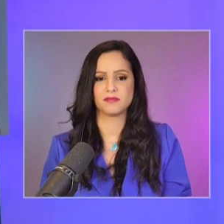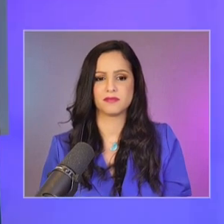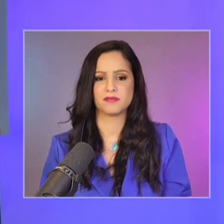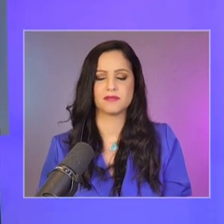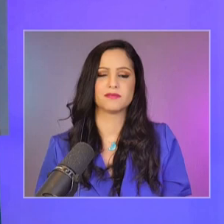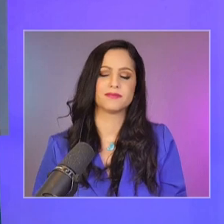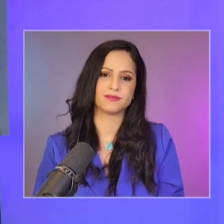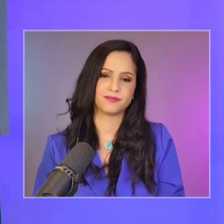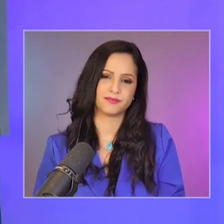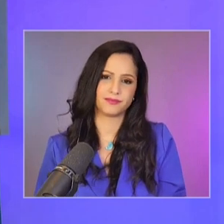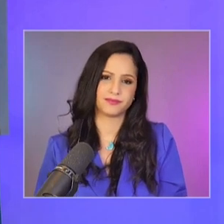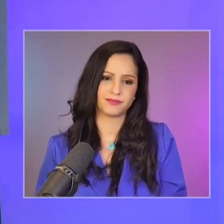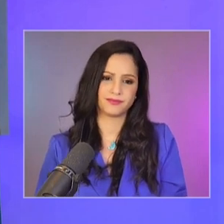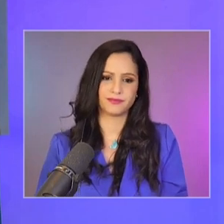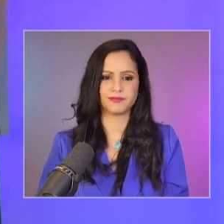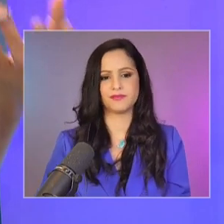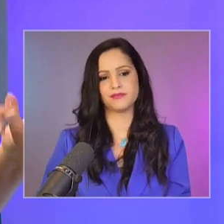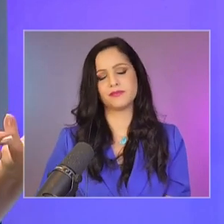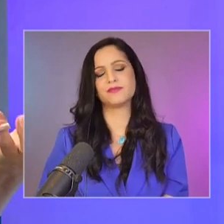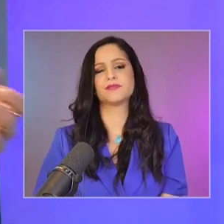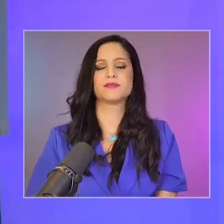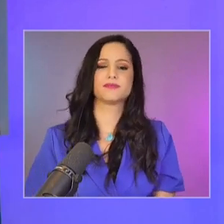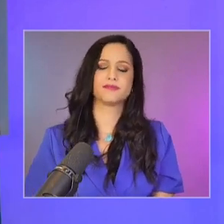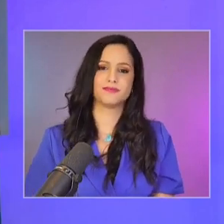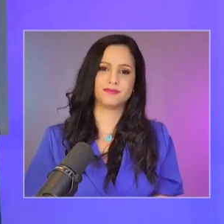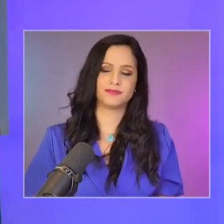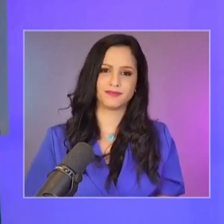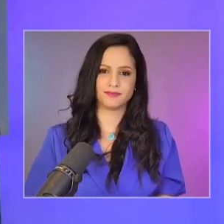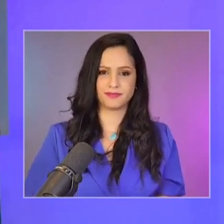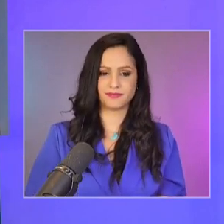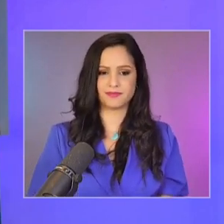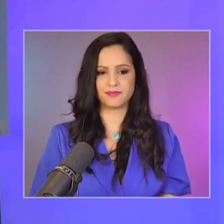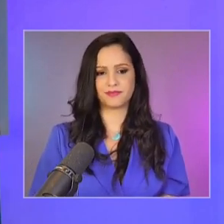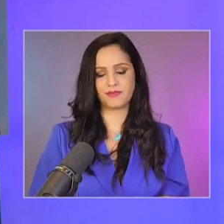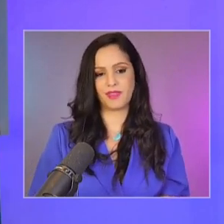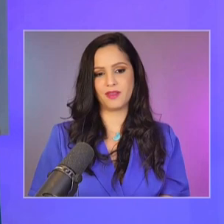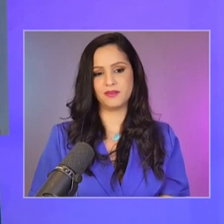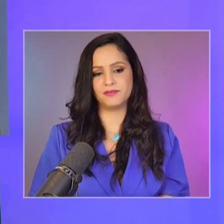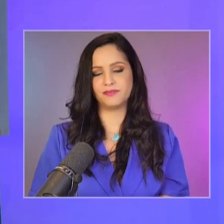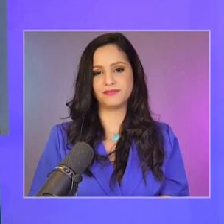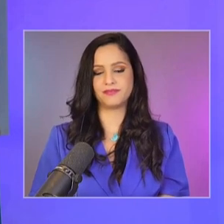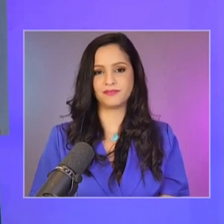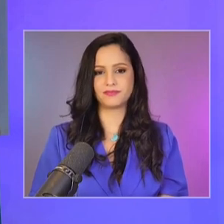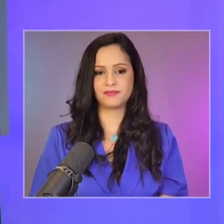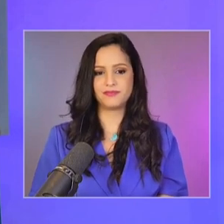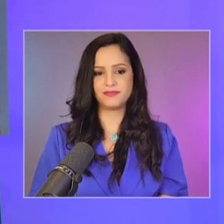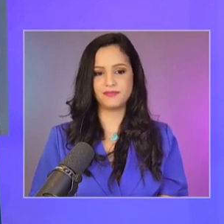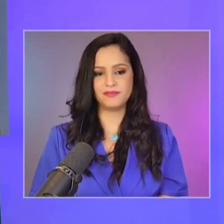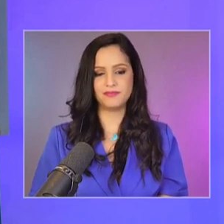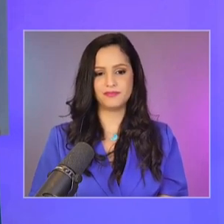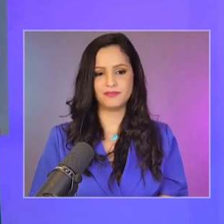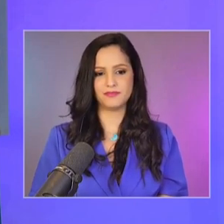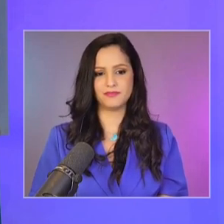él o él utilizaba todo esto tenía fe en ese sincretismo tenía fe en la Virgen de la altagracia que la usó en muchísimas ocasiones